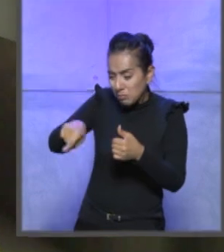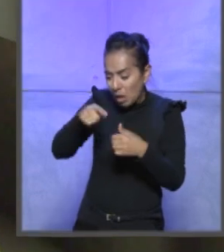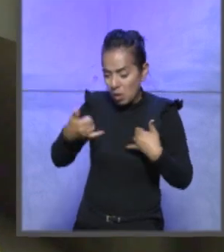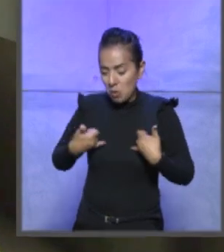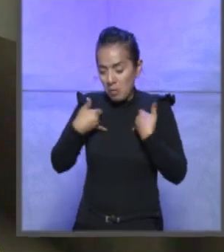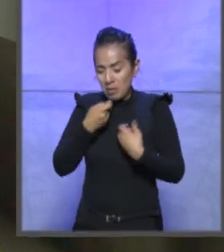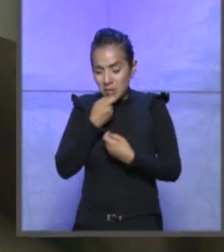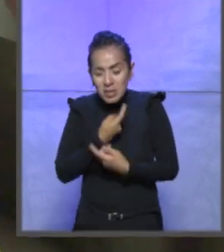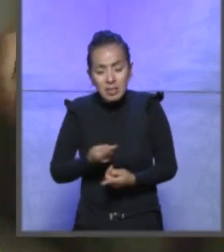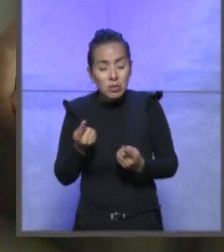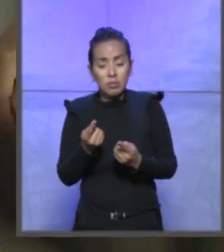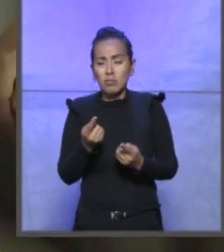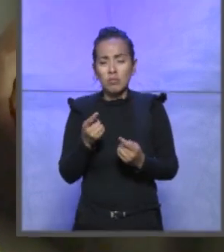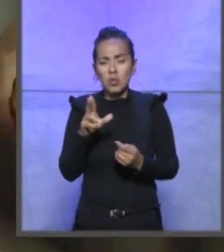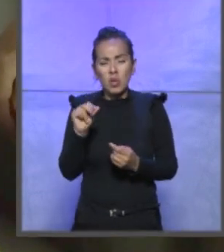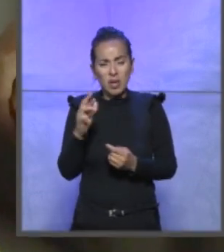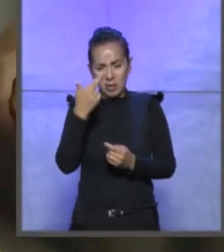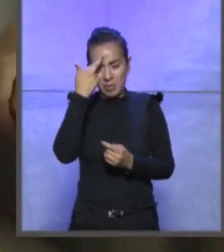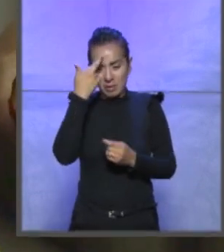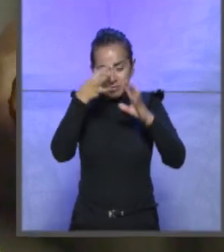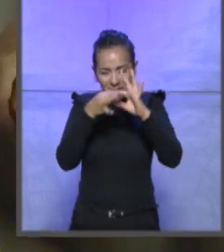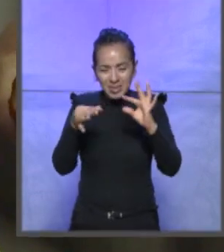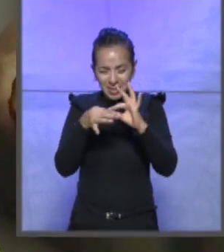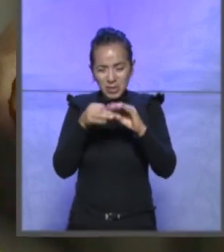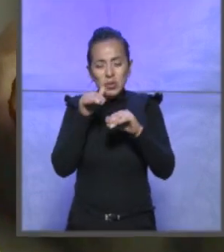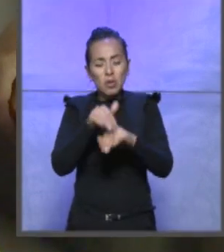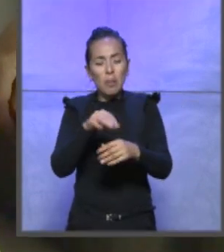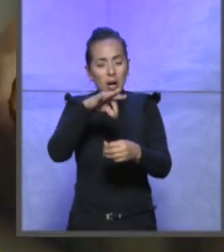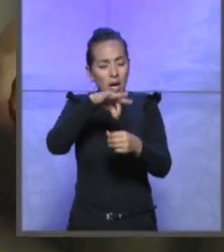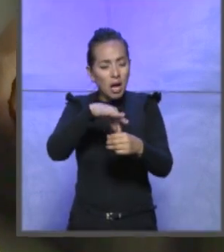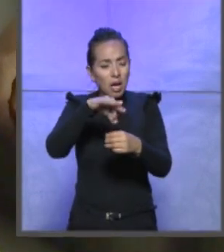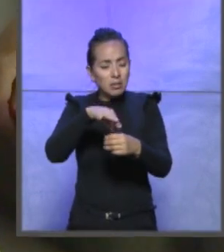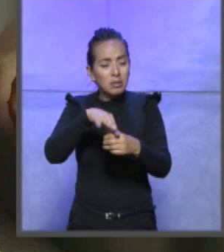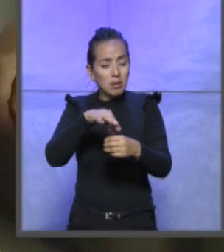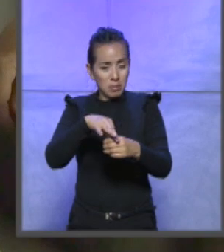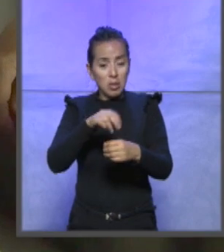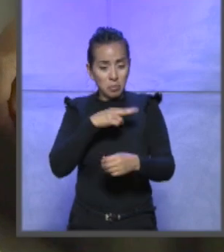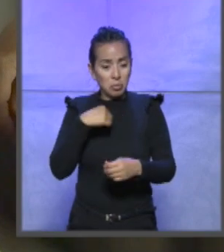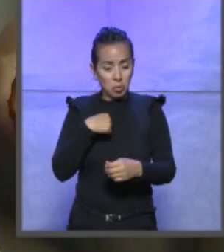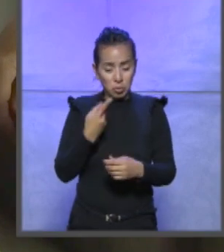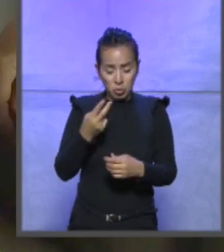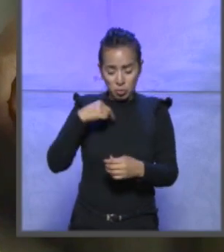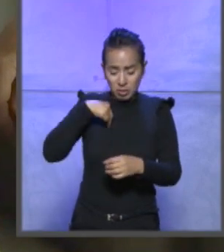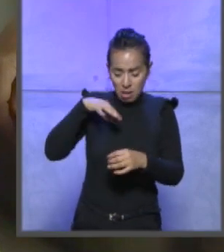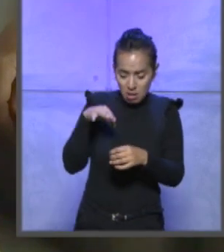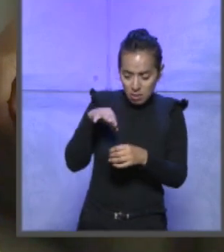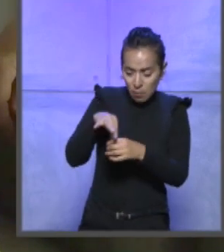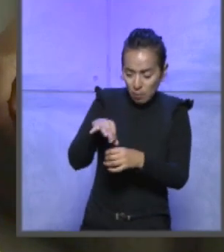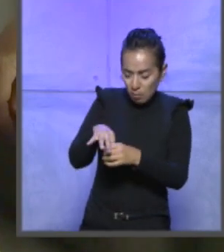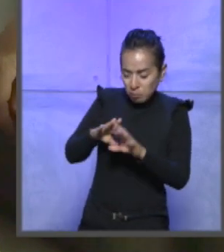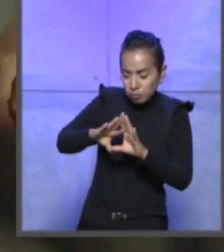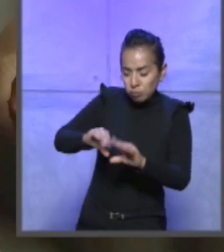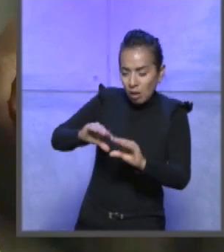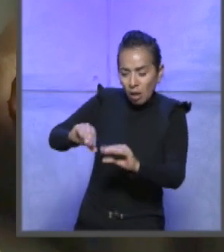son nuestro, como comentaba, no recuerdo quién, comentaban sobre la semilla. Somos una semilla, nosotros plantamos semillas,